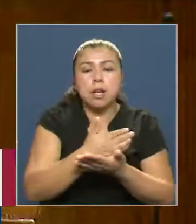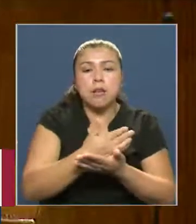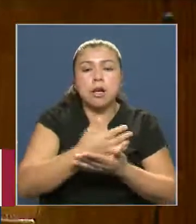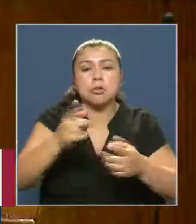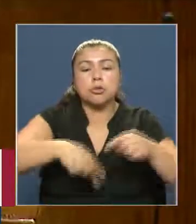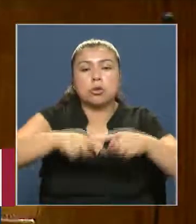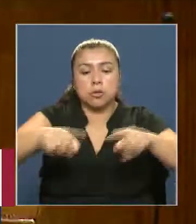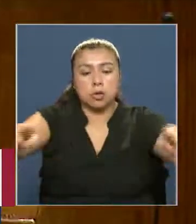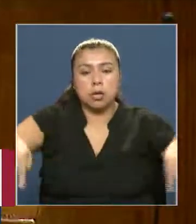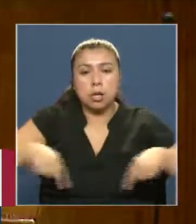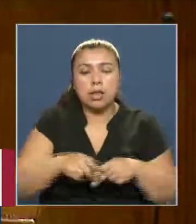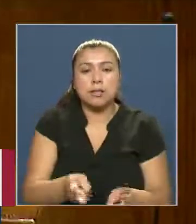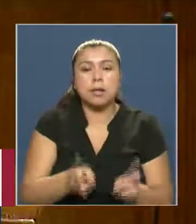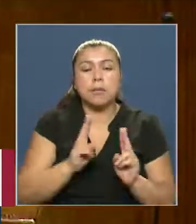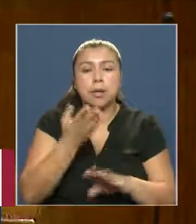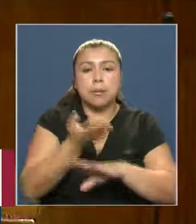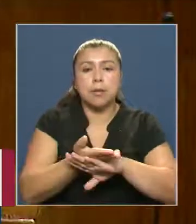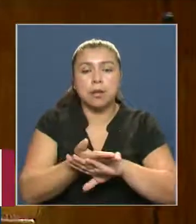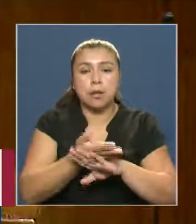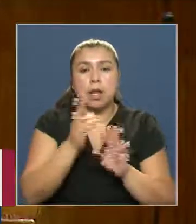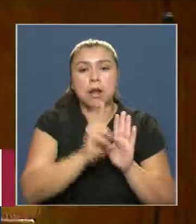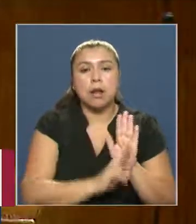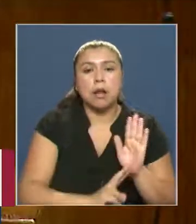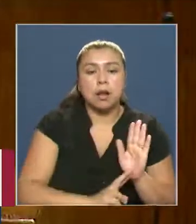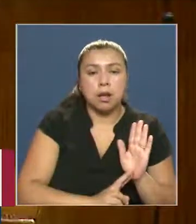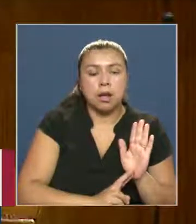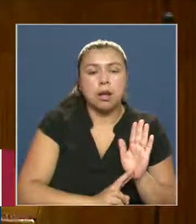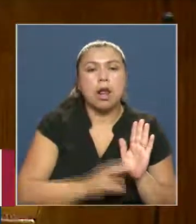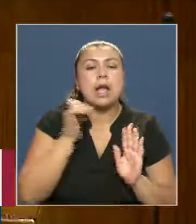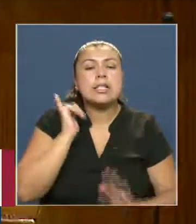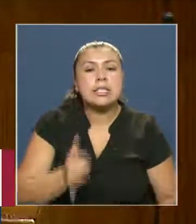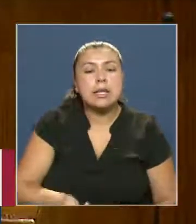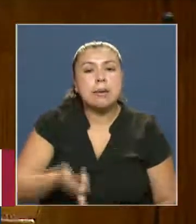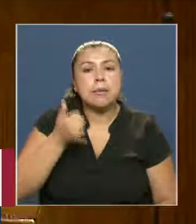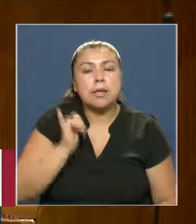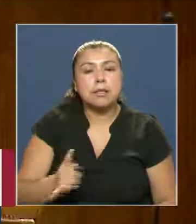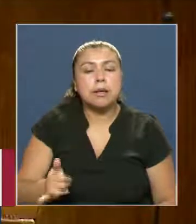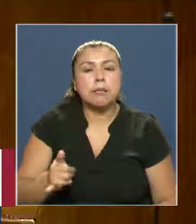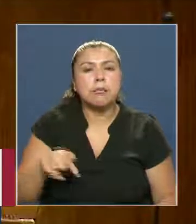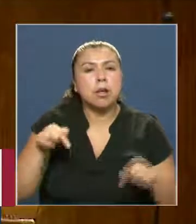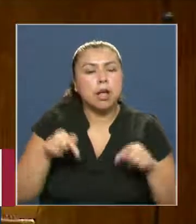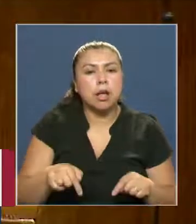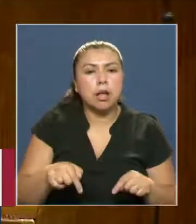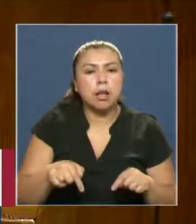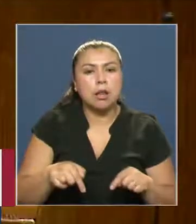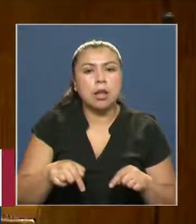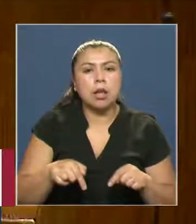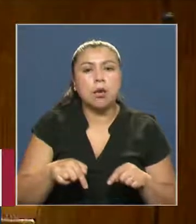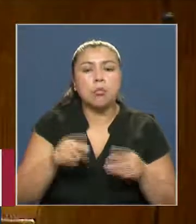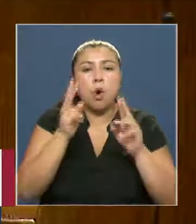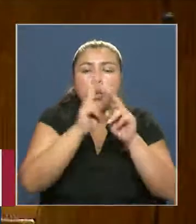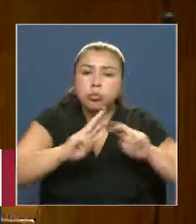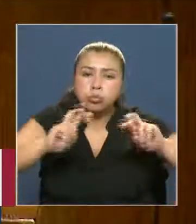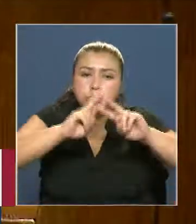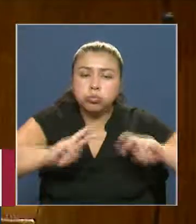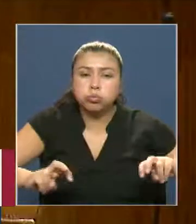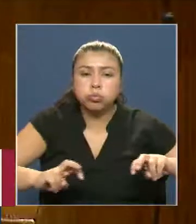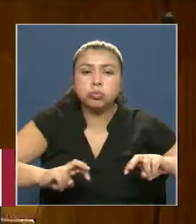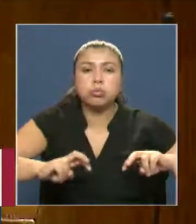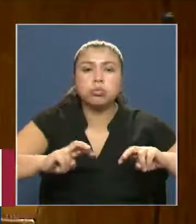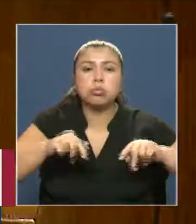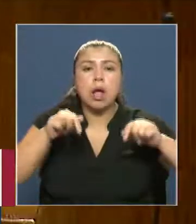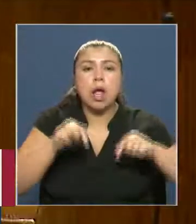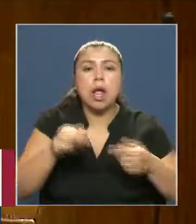territorial, se permite solicitar su regularización siempre que se acompañe un estudio de riesgo que identifique las zonas de riesgo